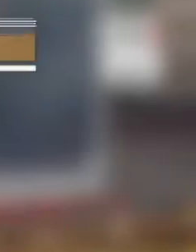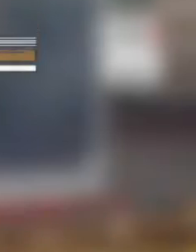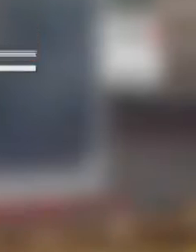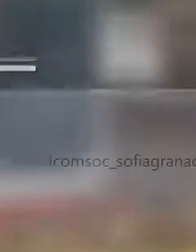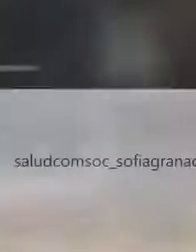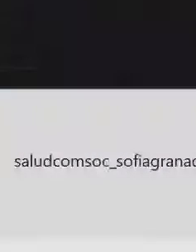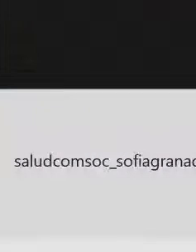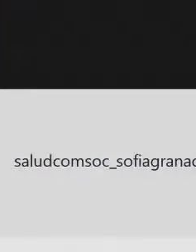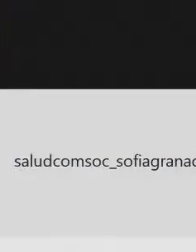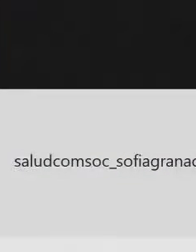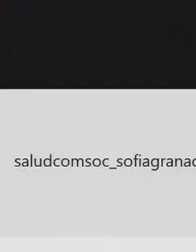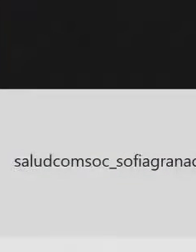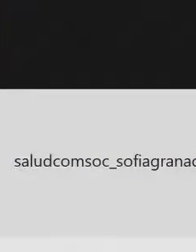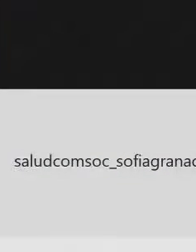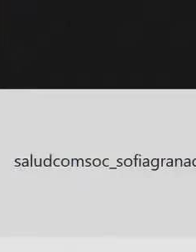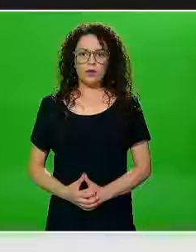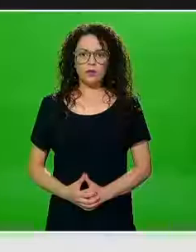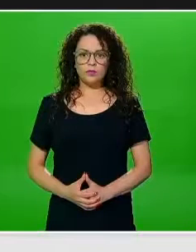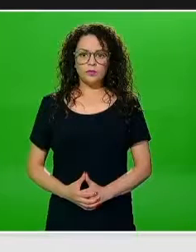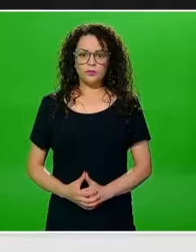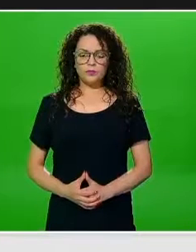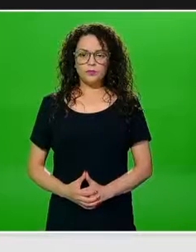57.